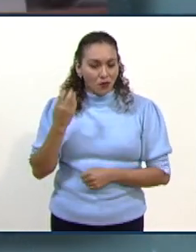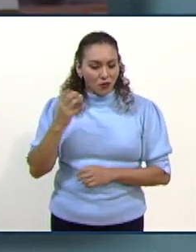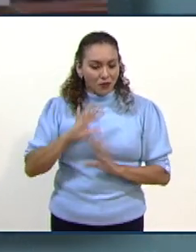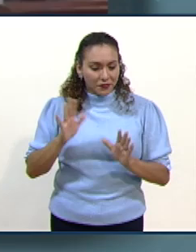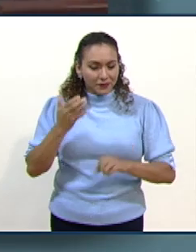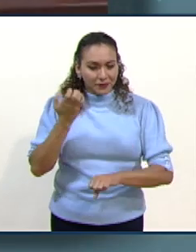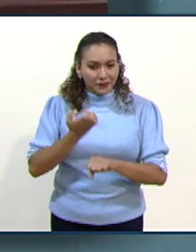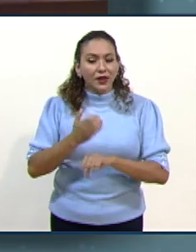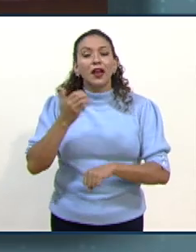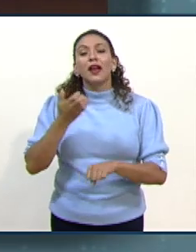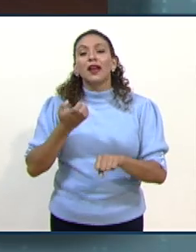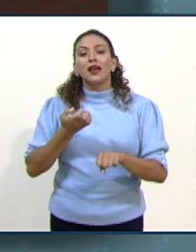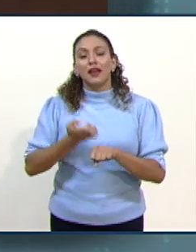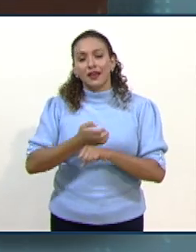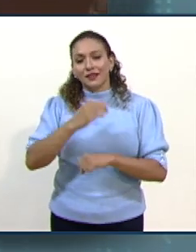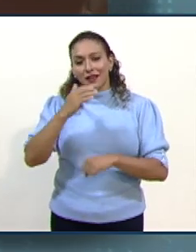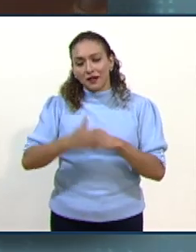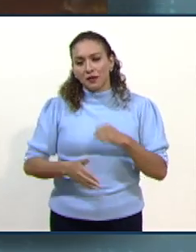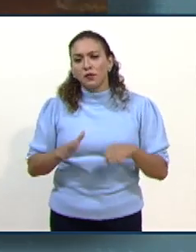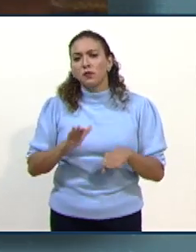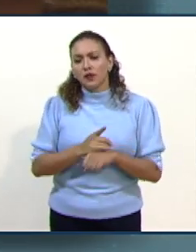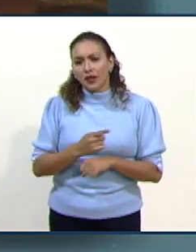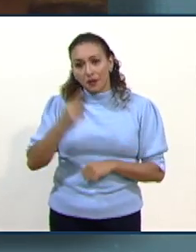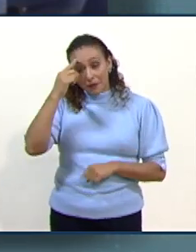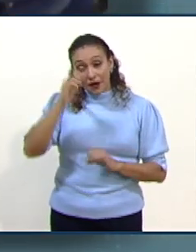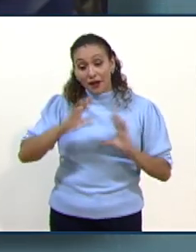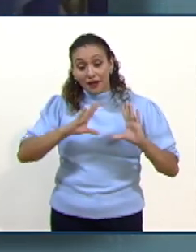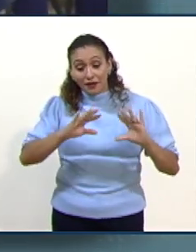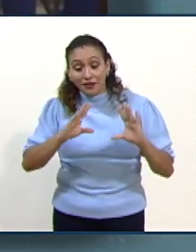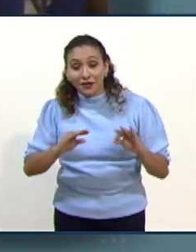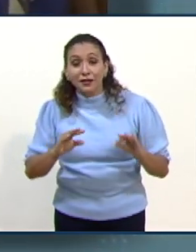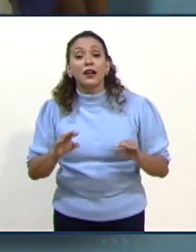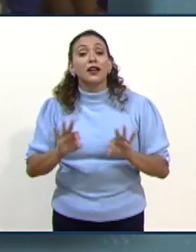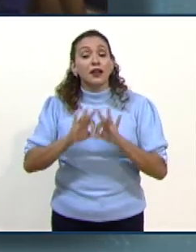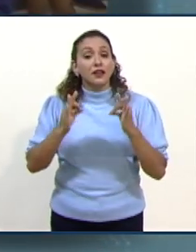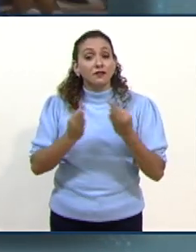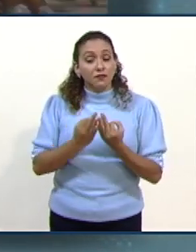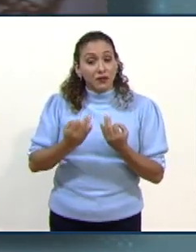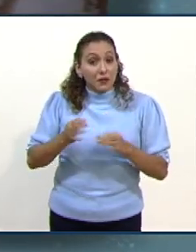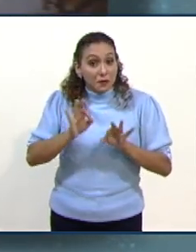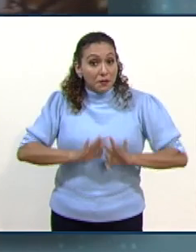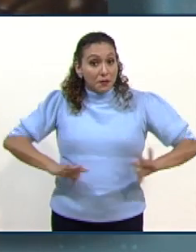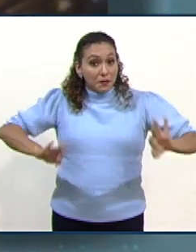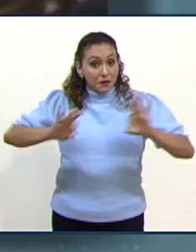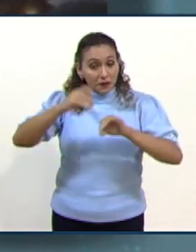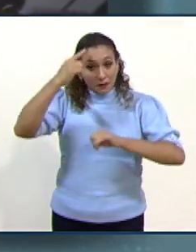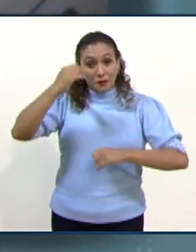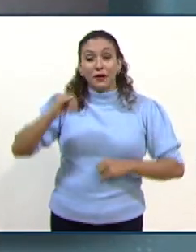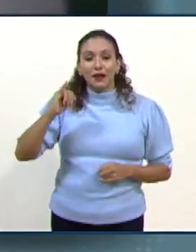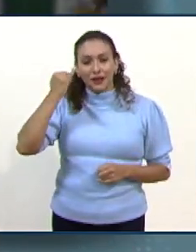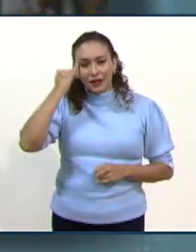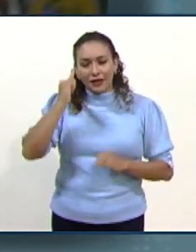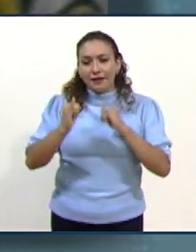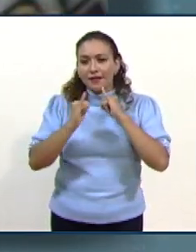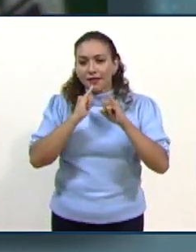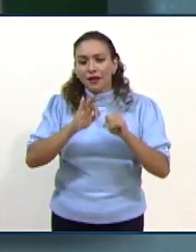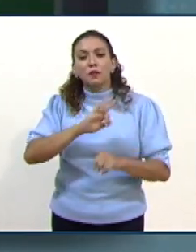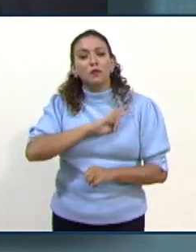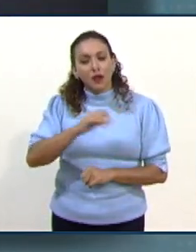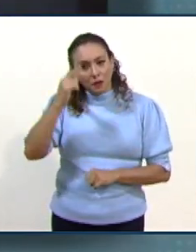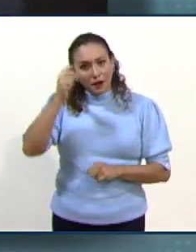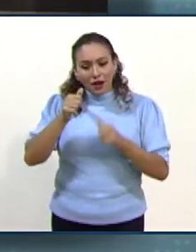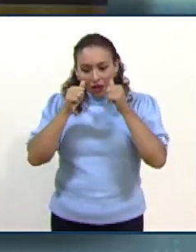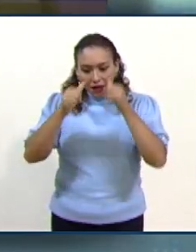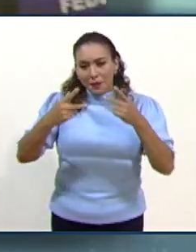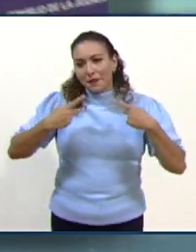de fortalecimiento y ampliación de usos de lenguas indígenas en la interpretación judicial, así como contar con asistencia jurídica